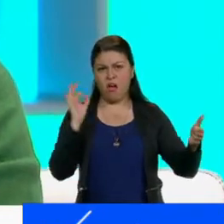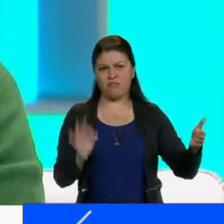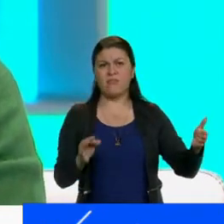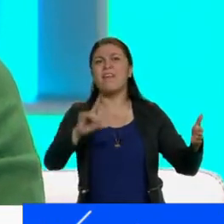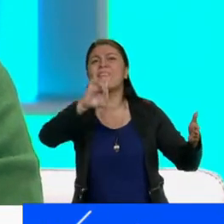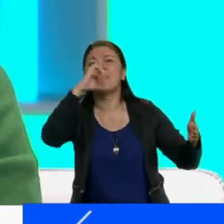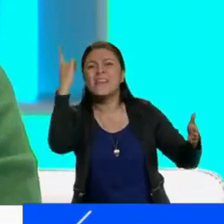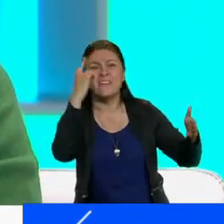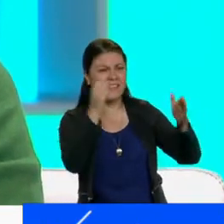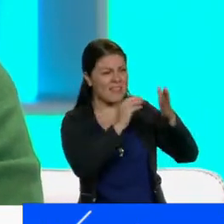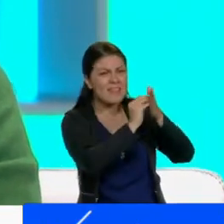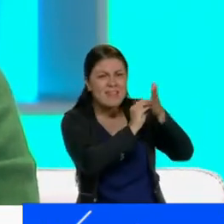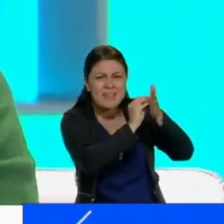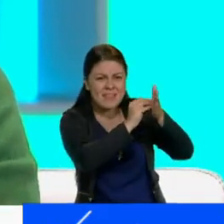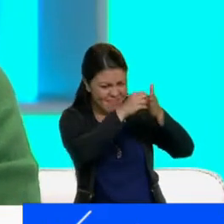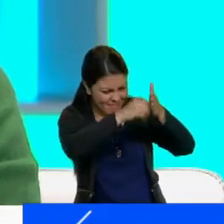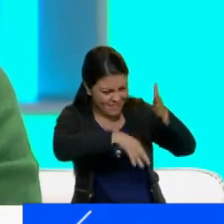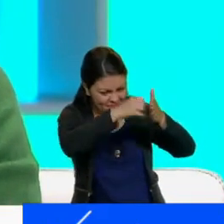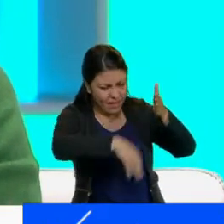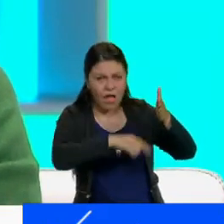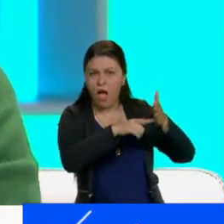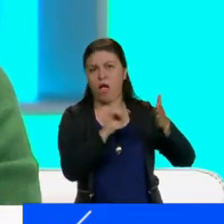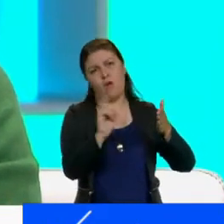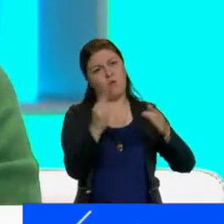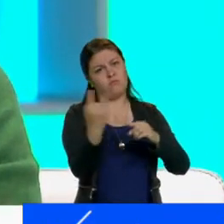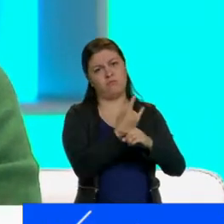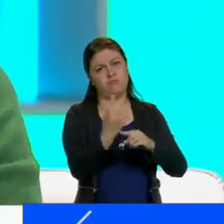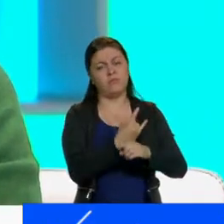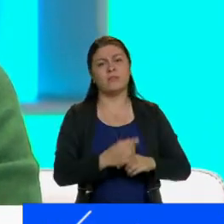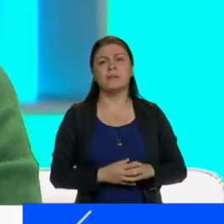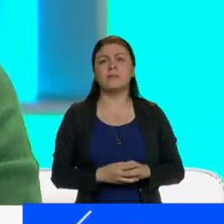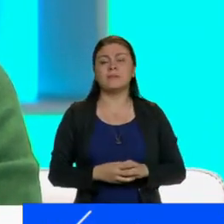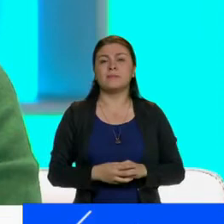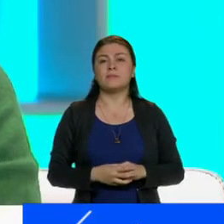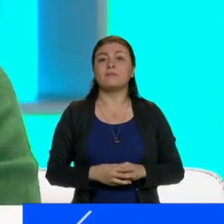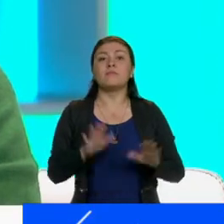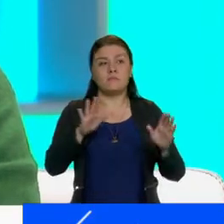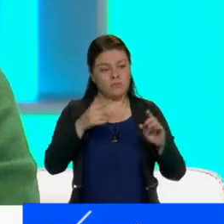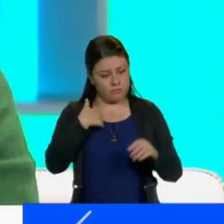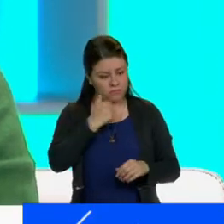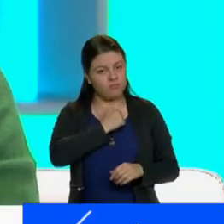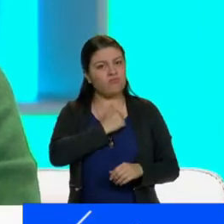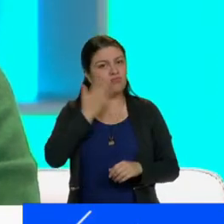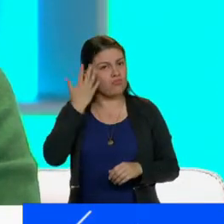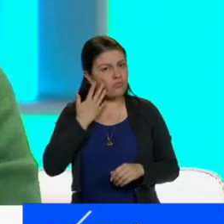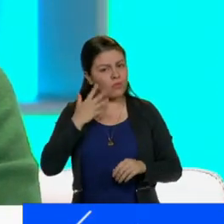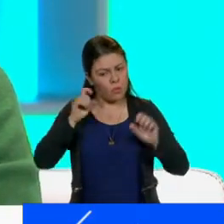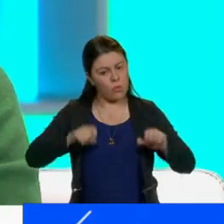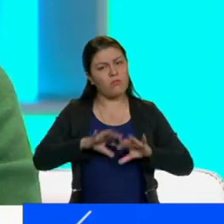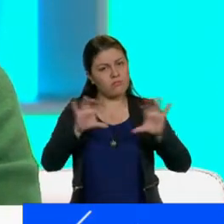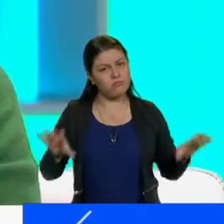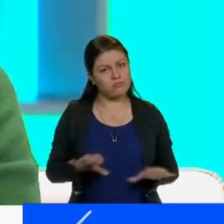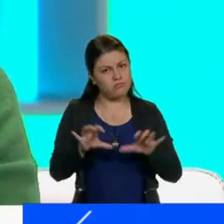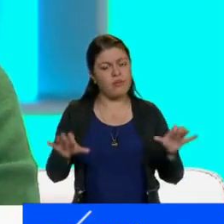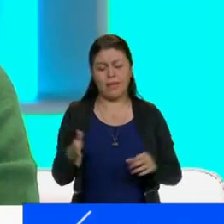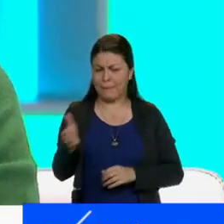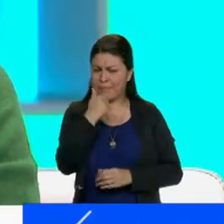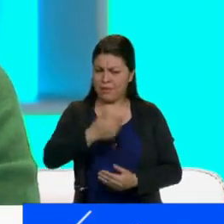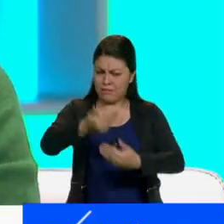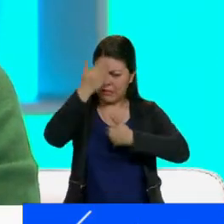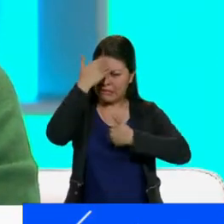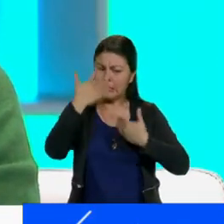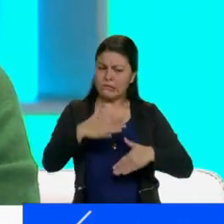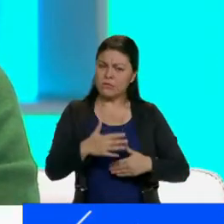opción. Pero hay muchas cosas que uno puede hacer en el día a día y que nos hacen más sensibles con el tema